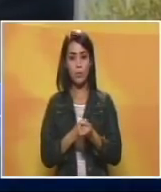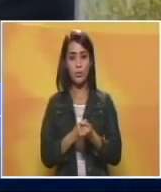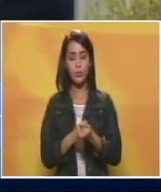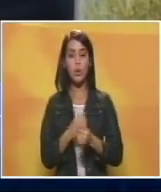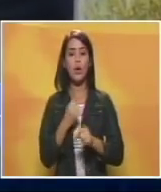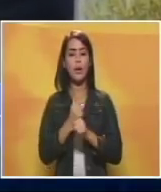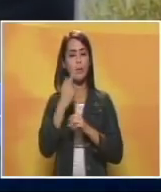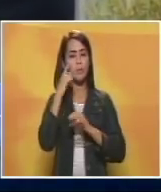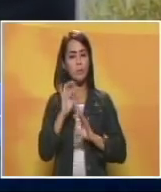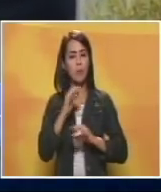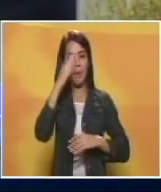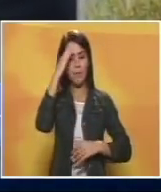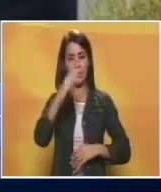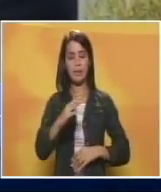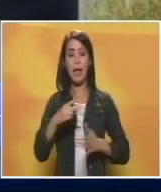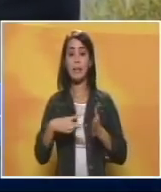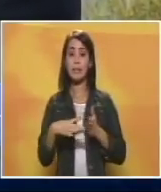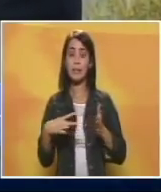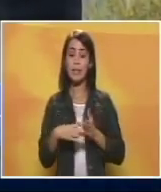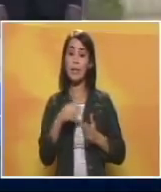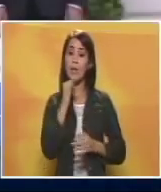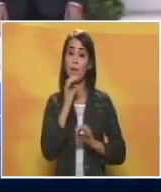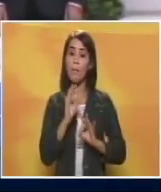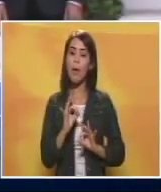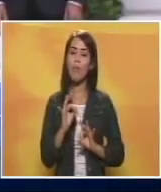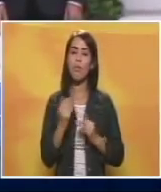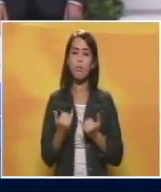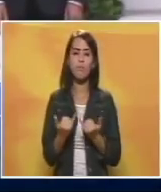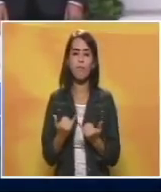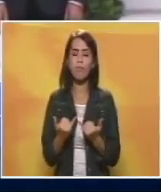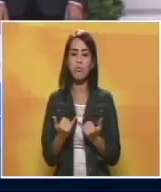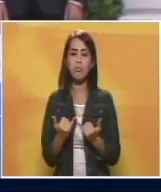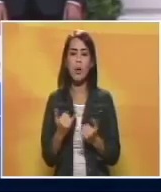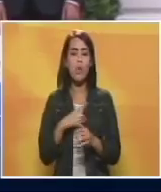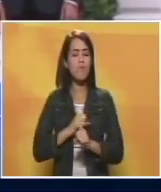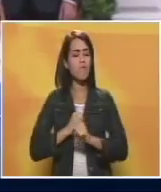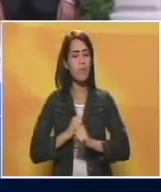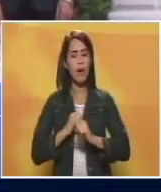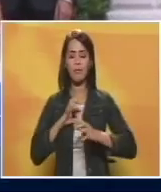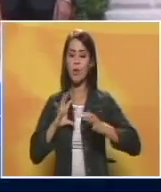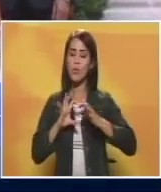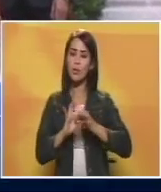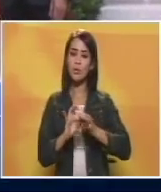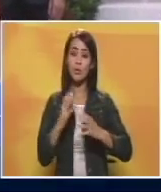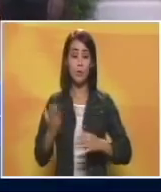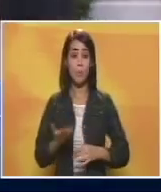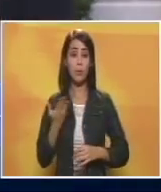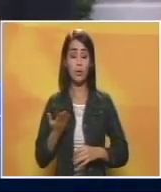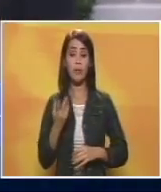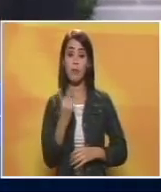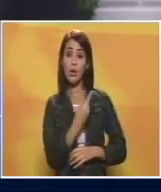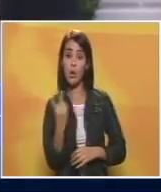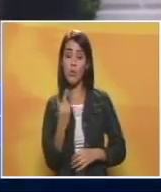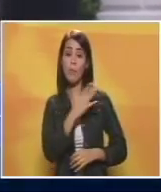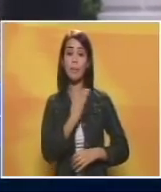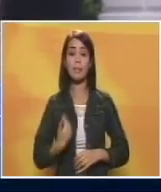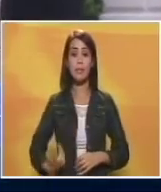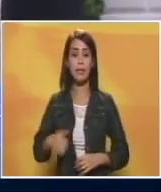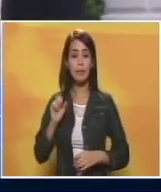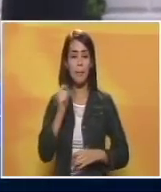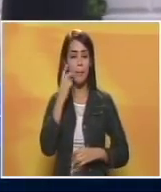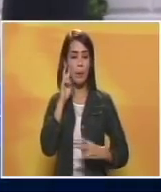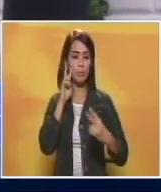reciente operación militar en Siria, señalando que es momento fuerte y estar unidos es importante. Ambos líderes mantienen un primer